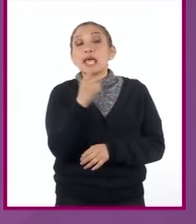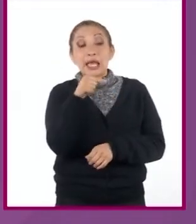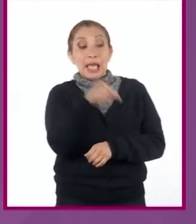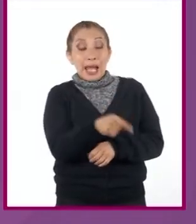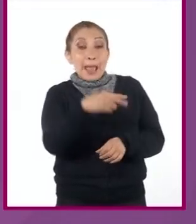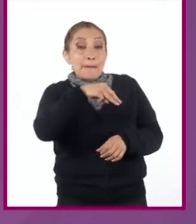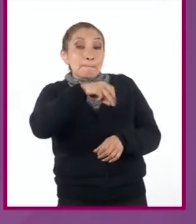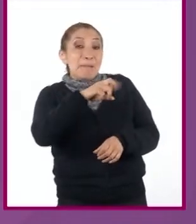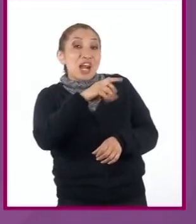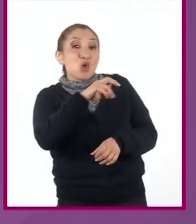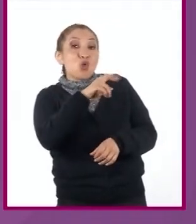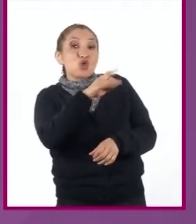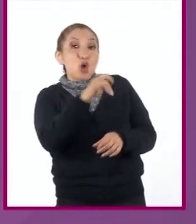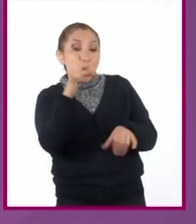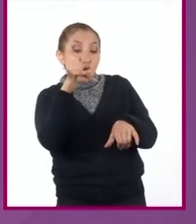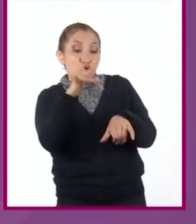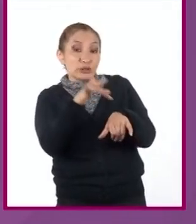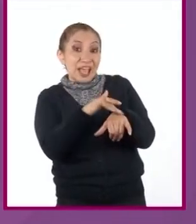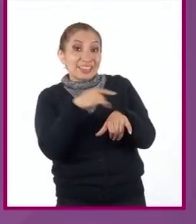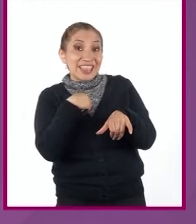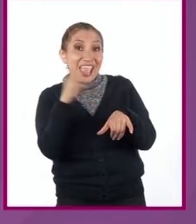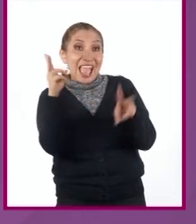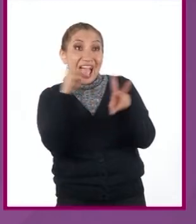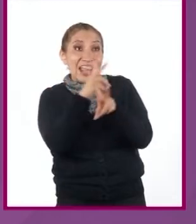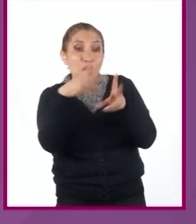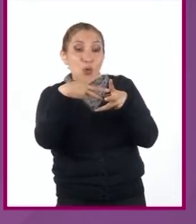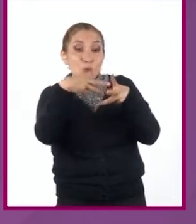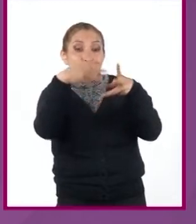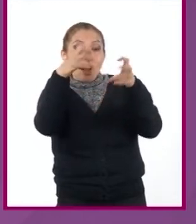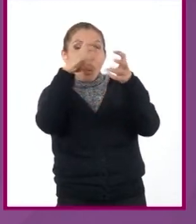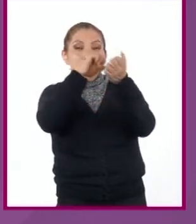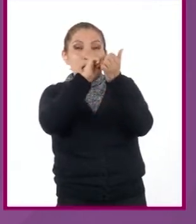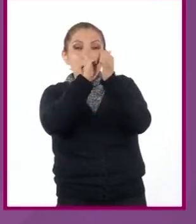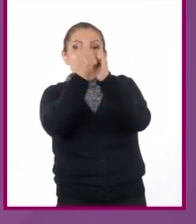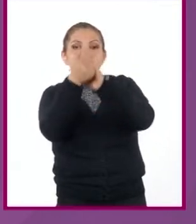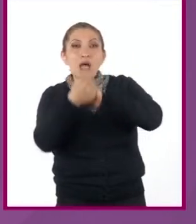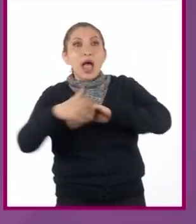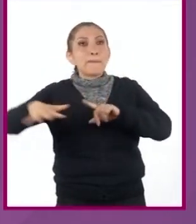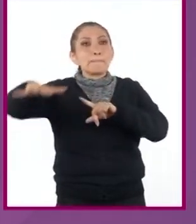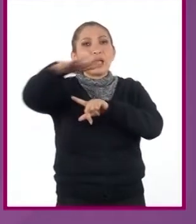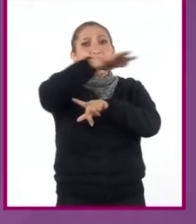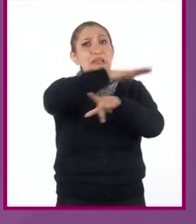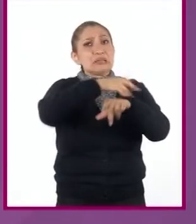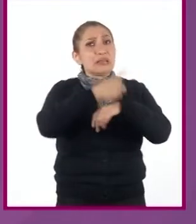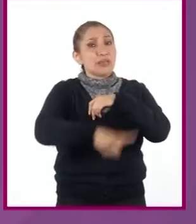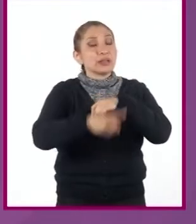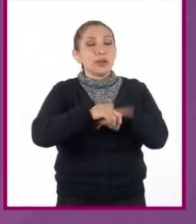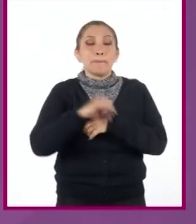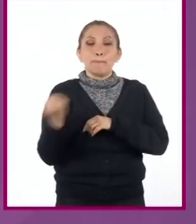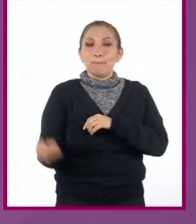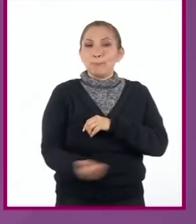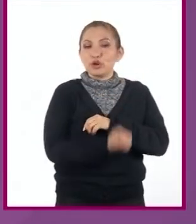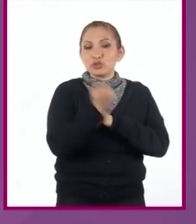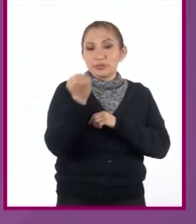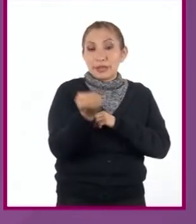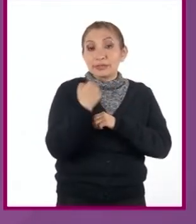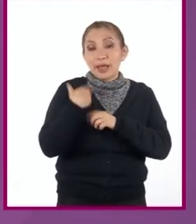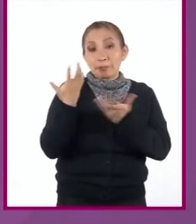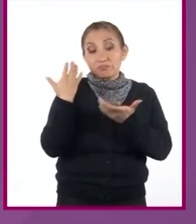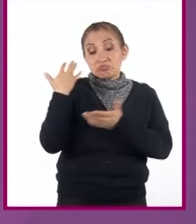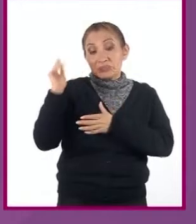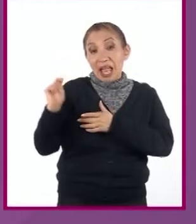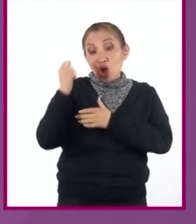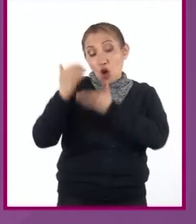porque el mercurio, al entrar en contacto con el aire, se oxida y contamina el ambiente. Afortunadamente, los